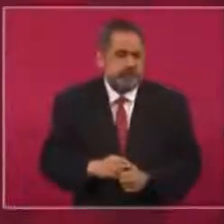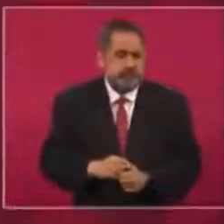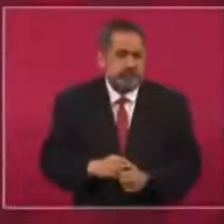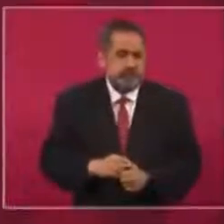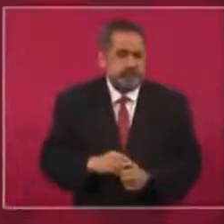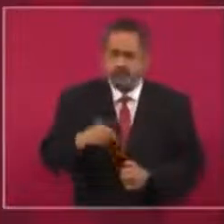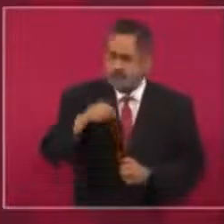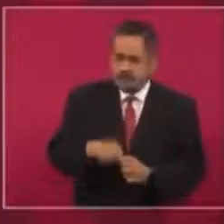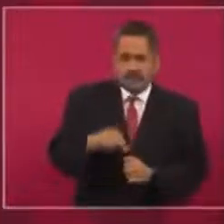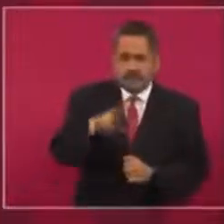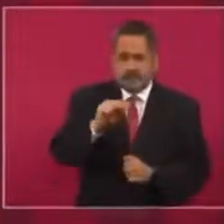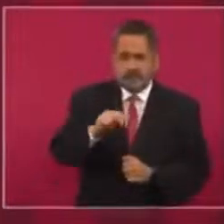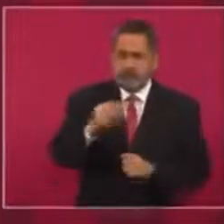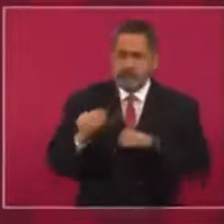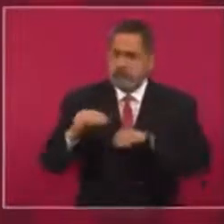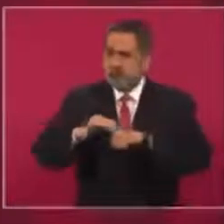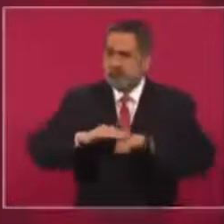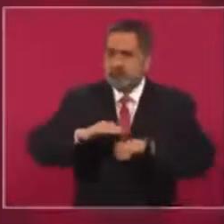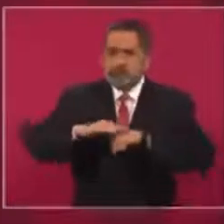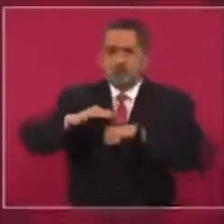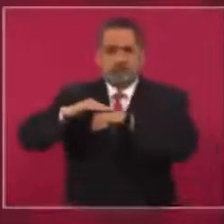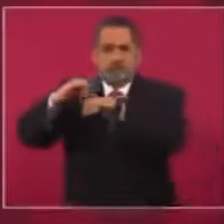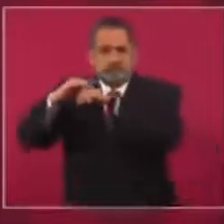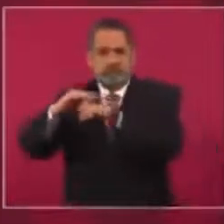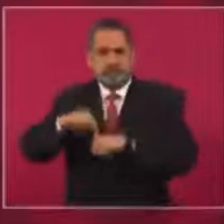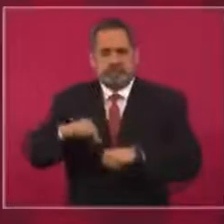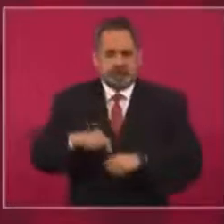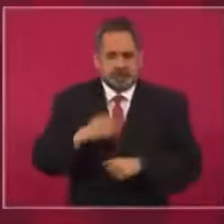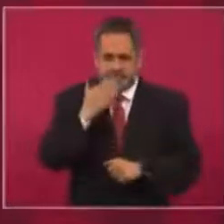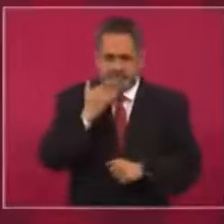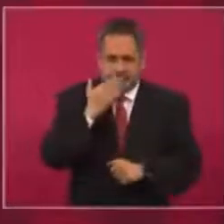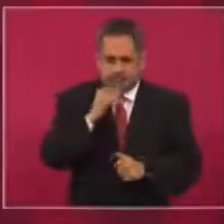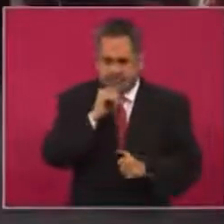Aquí no hay esos aumentos,